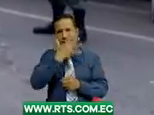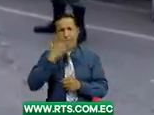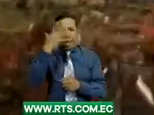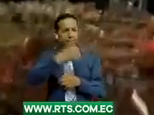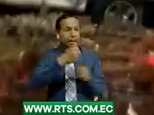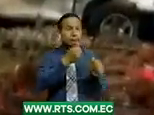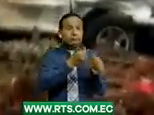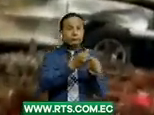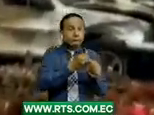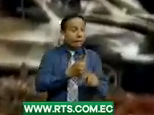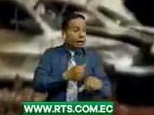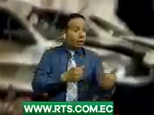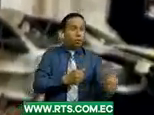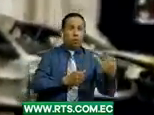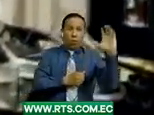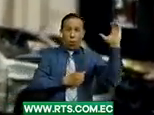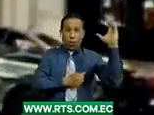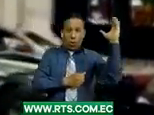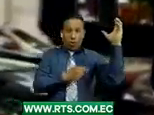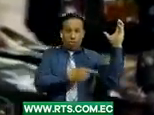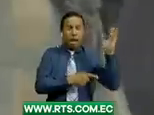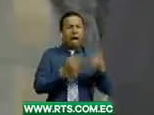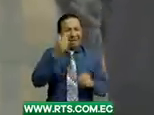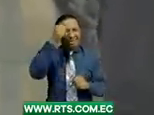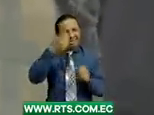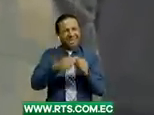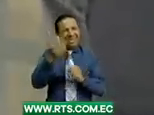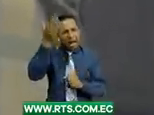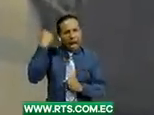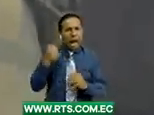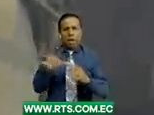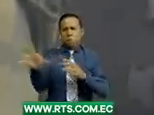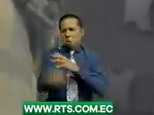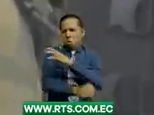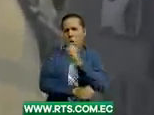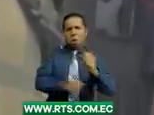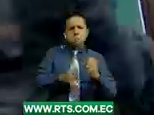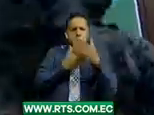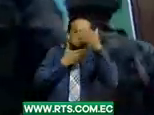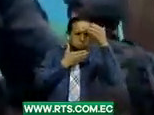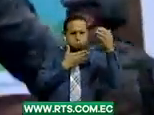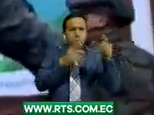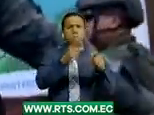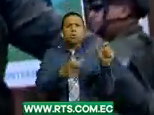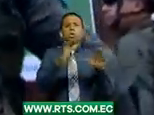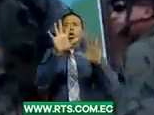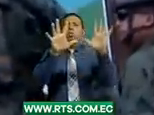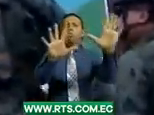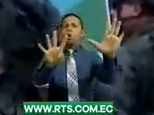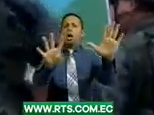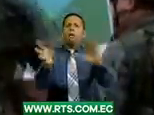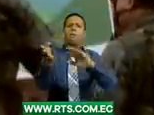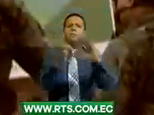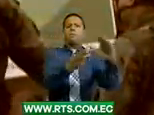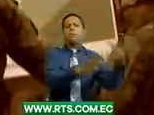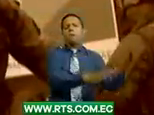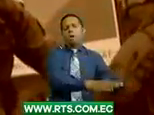luego de los ataques terroristas y secuestros de un grupo irregular que dejó 9 personas fallecidas en la frontera con